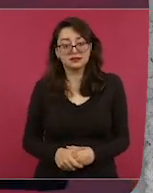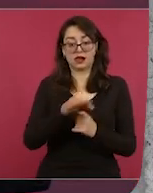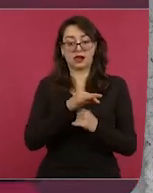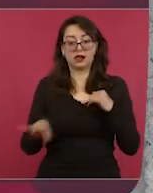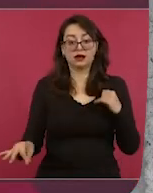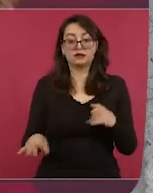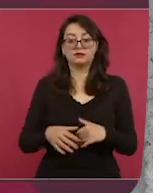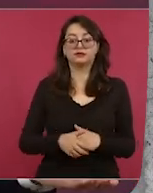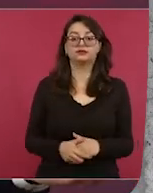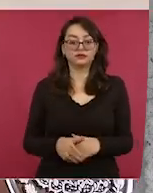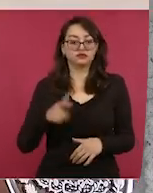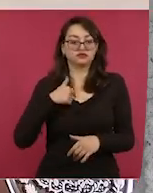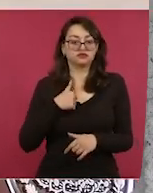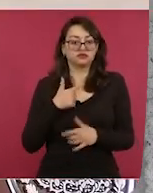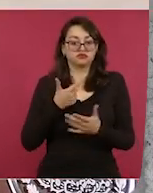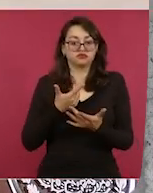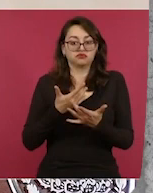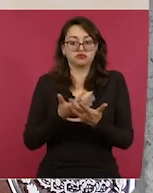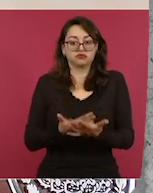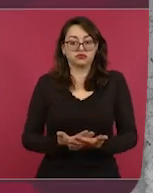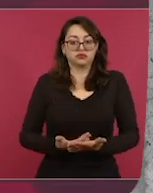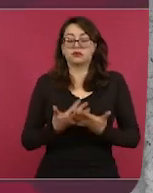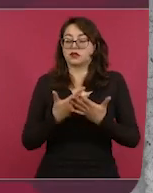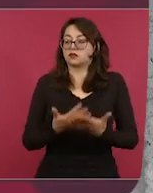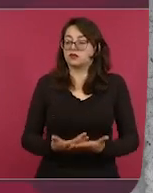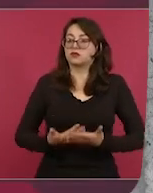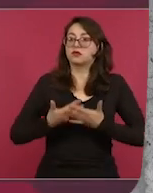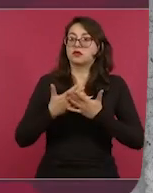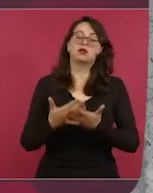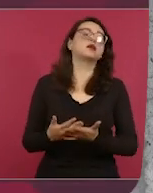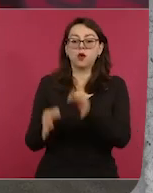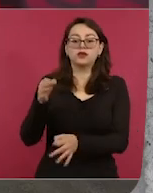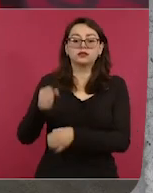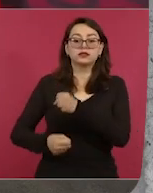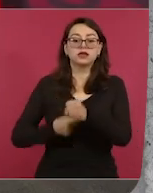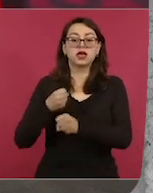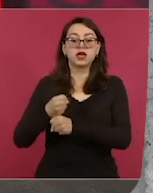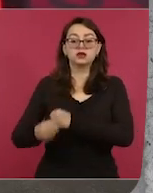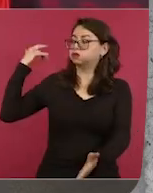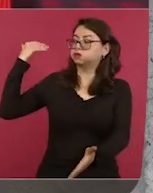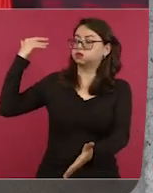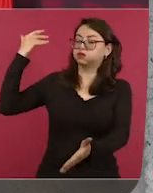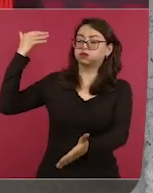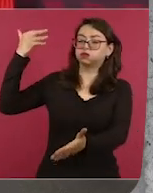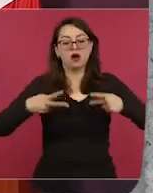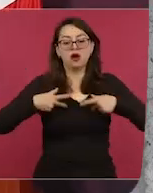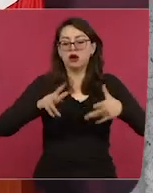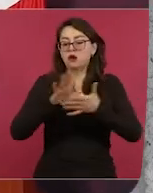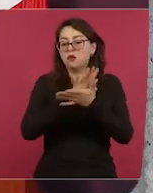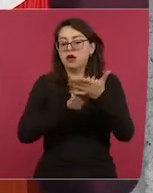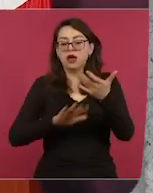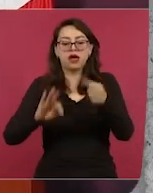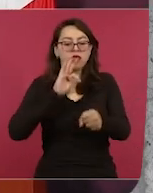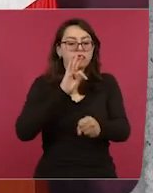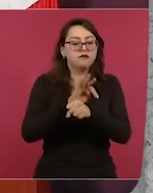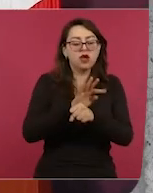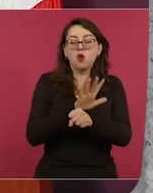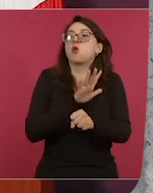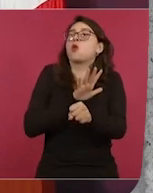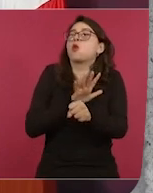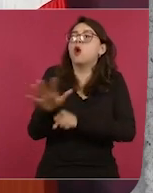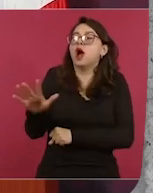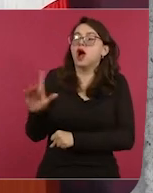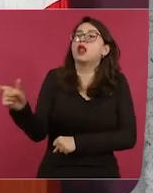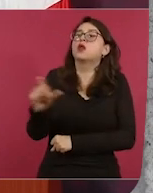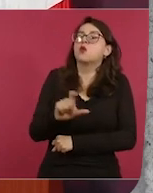esperando que alguien me diga qué han hecho los del poder judicial En beneficio del pueblo Qué decisión han tomado